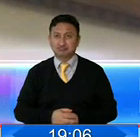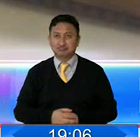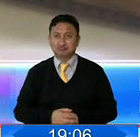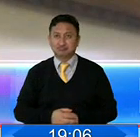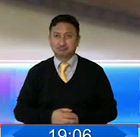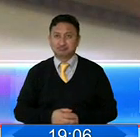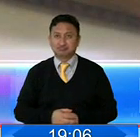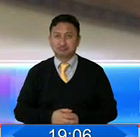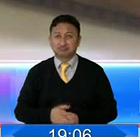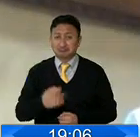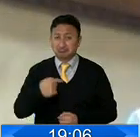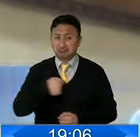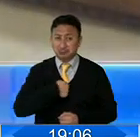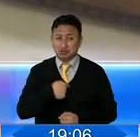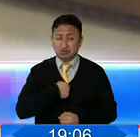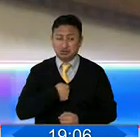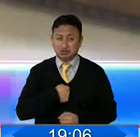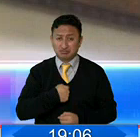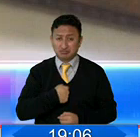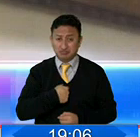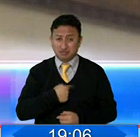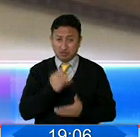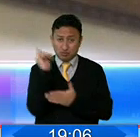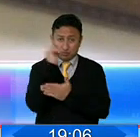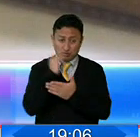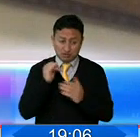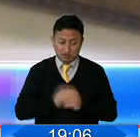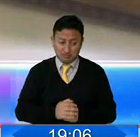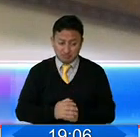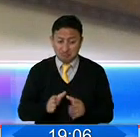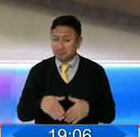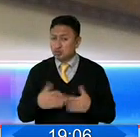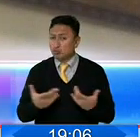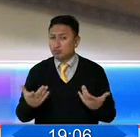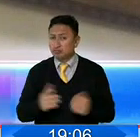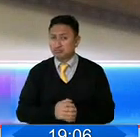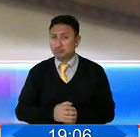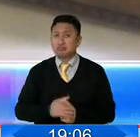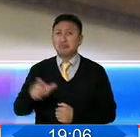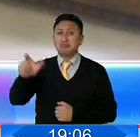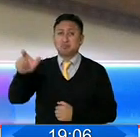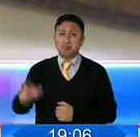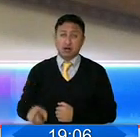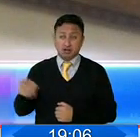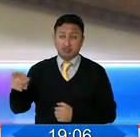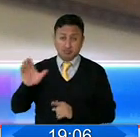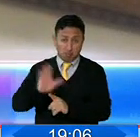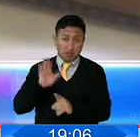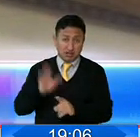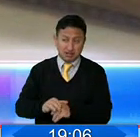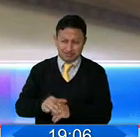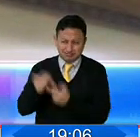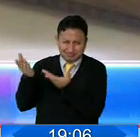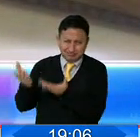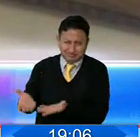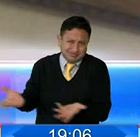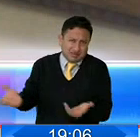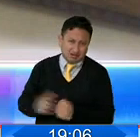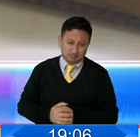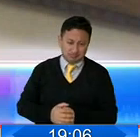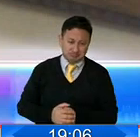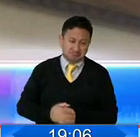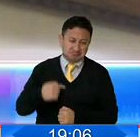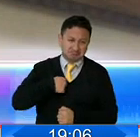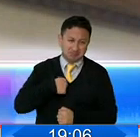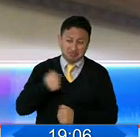es algo que le pinta de cuerpo entero a quien profiere una amenaza y un insulto. Yo creo que esto